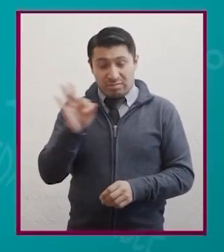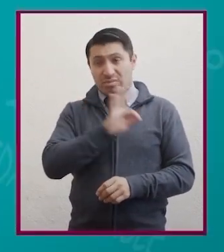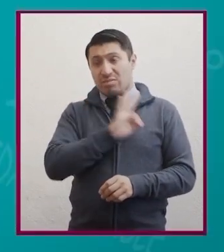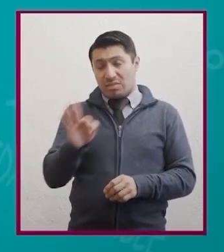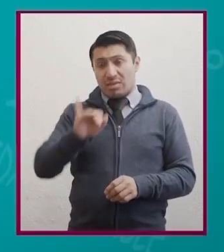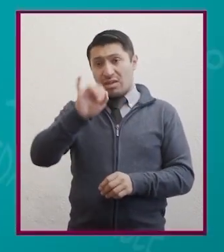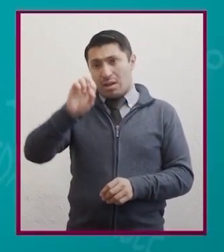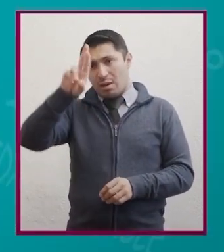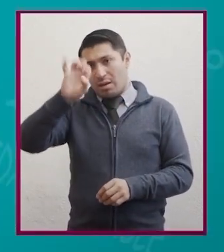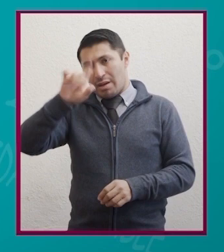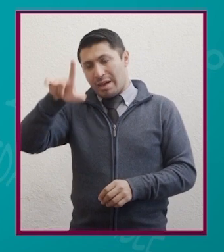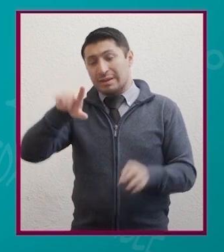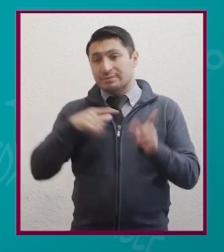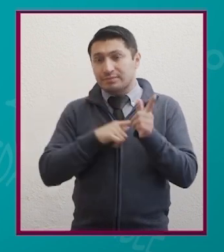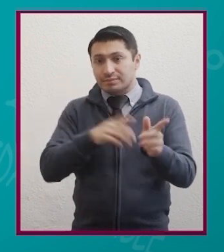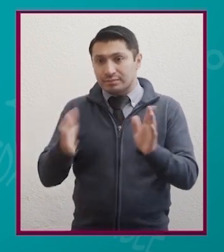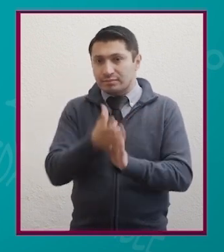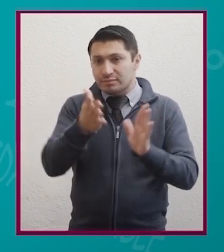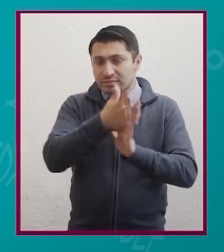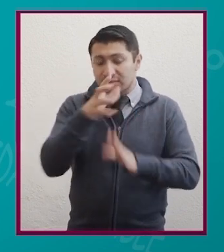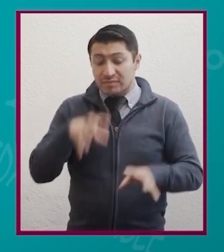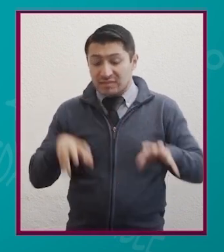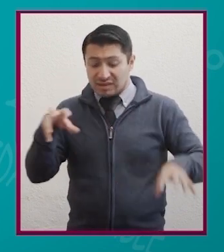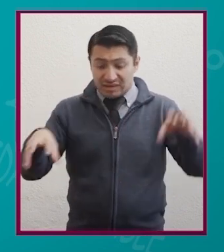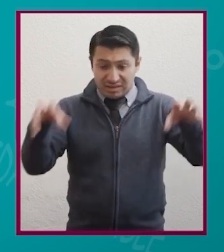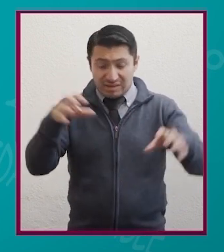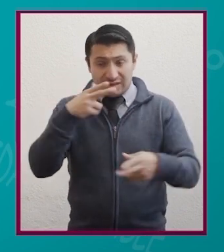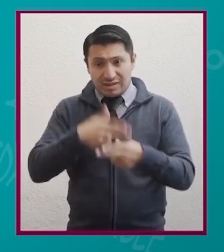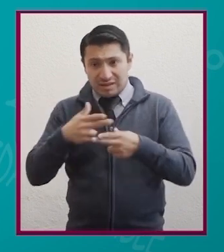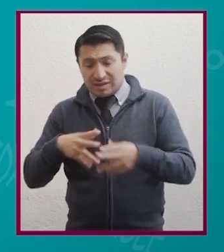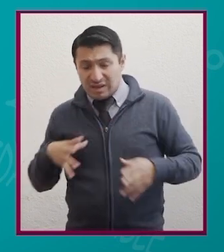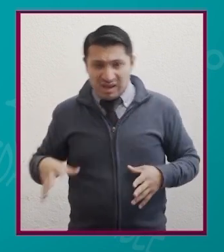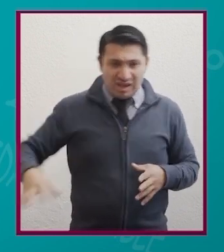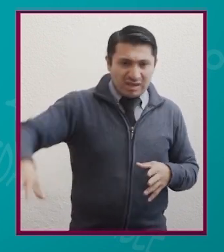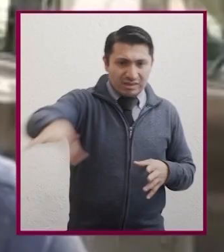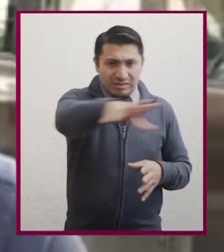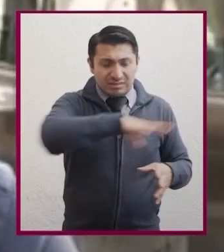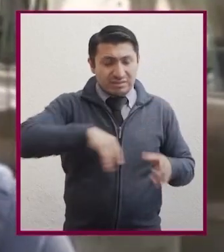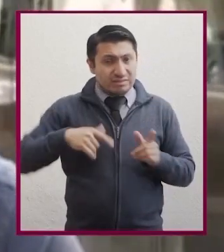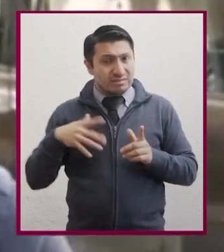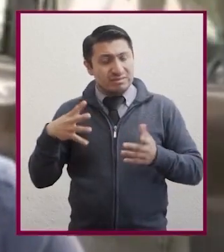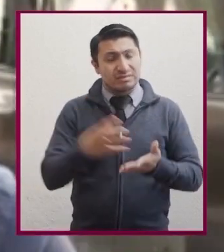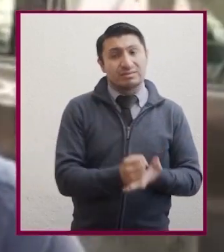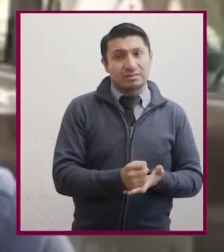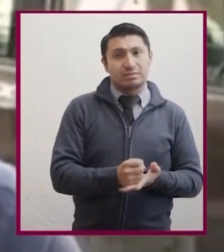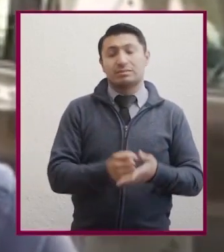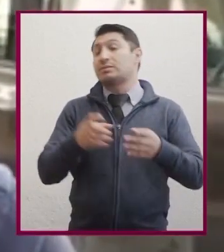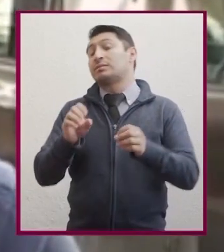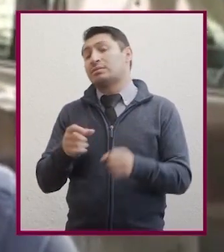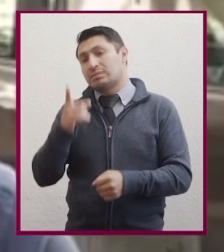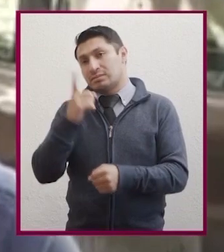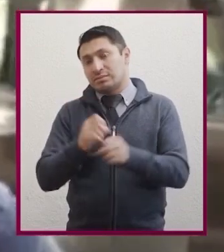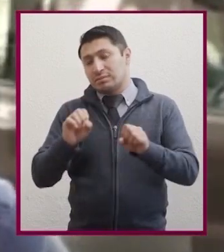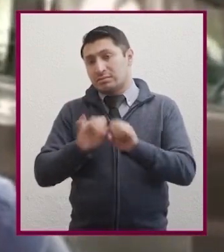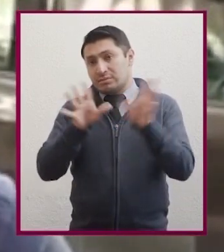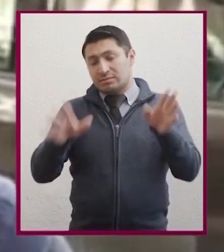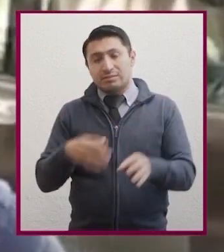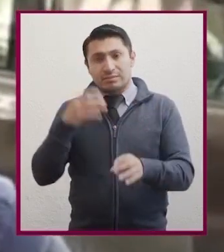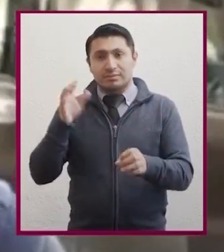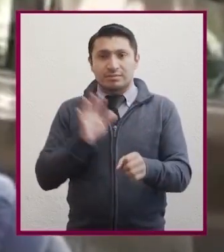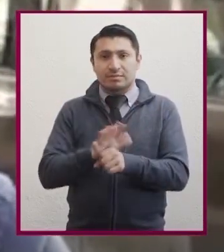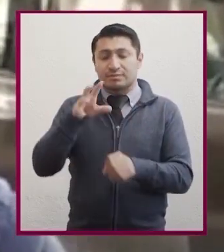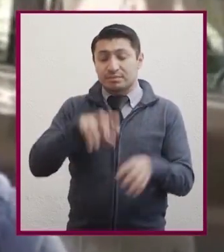Israel continúe construyendo asentamientos hasta tomar todo el territorio? Hay que aclarar, para empezar, que la práctica de